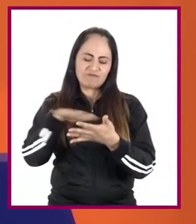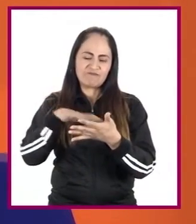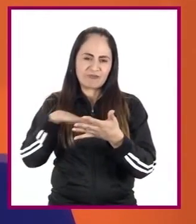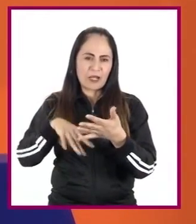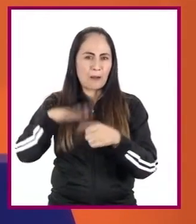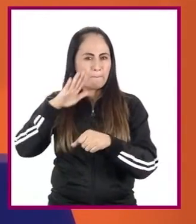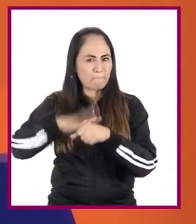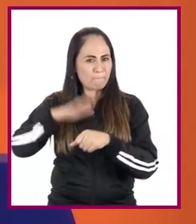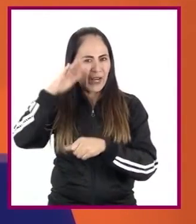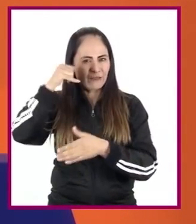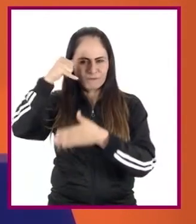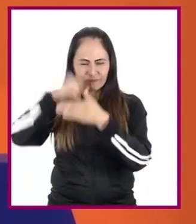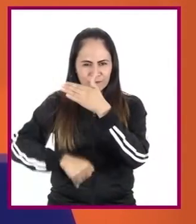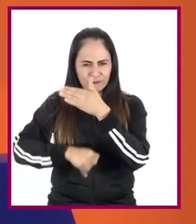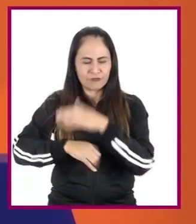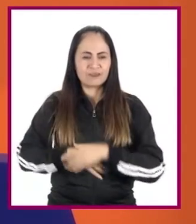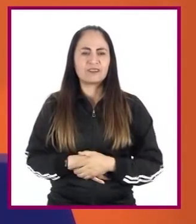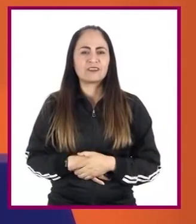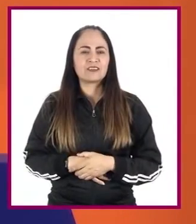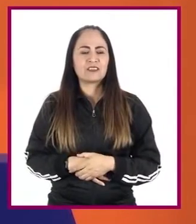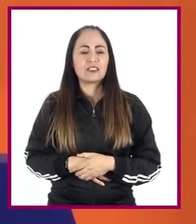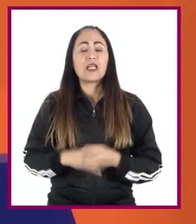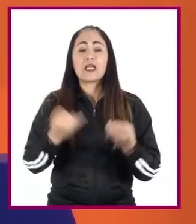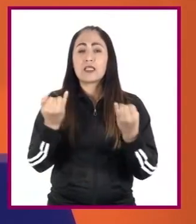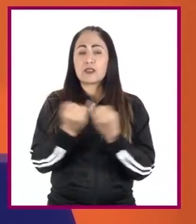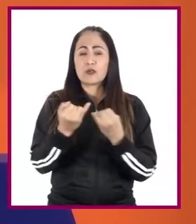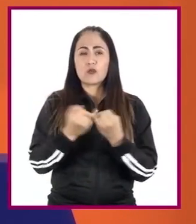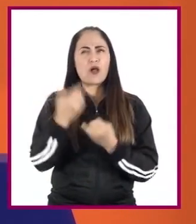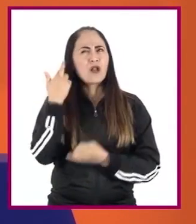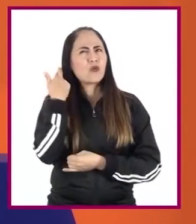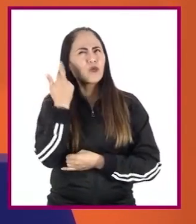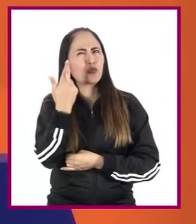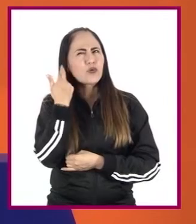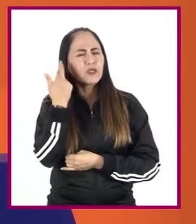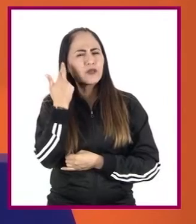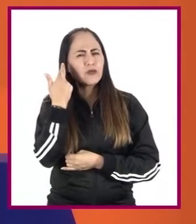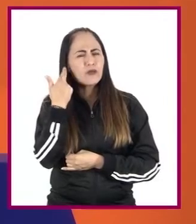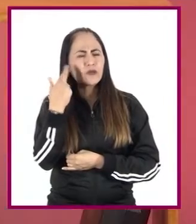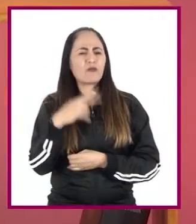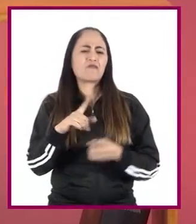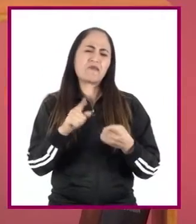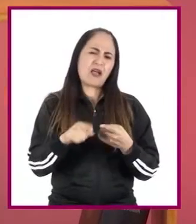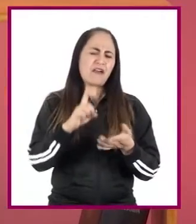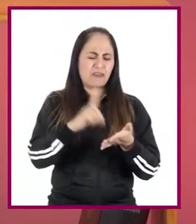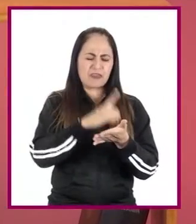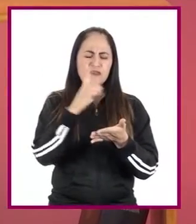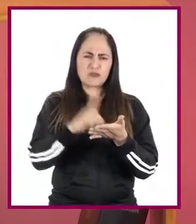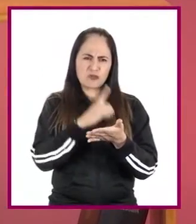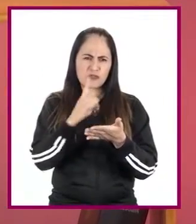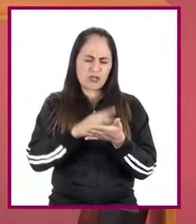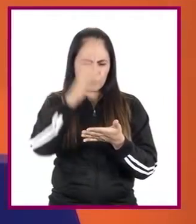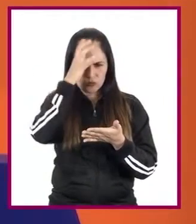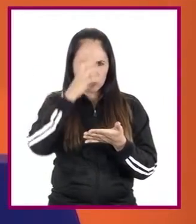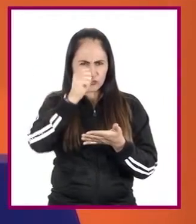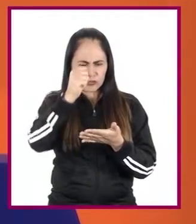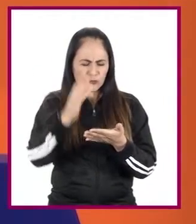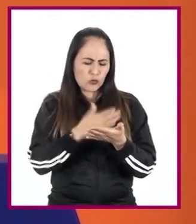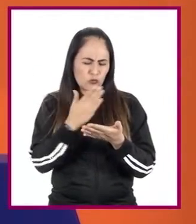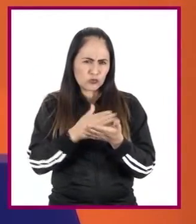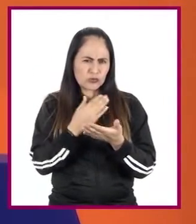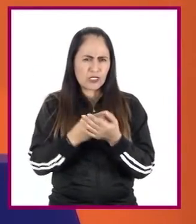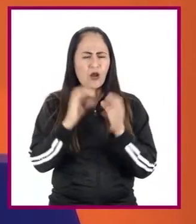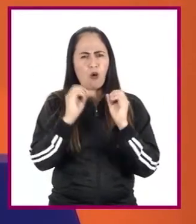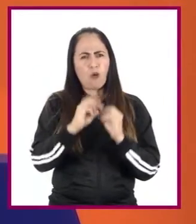tema. Y si quieren profundizar en la definición del sonido, busquen la definición en diccionarios o páginas